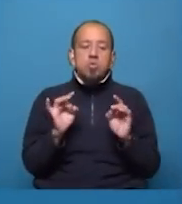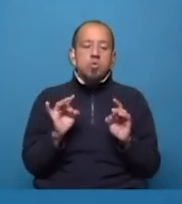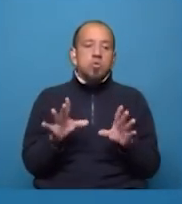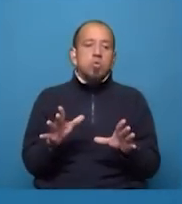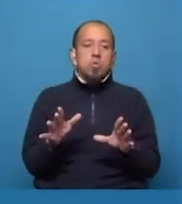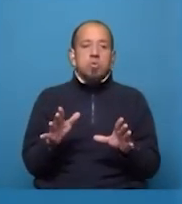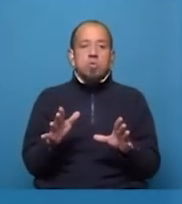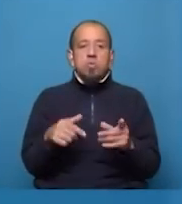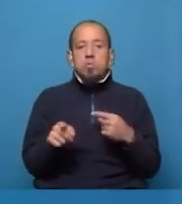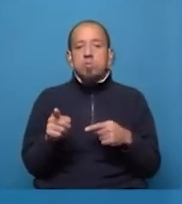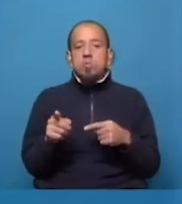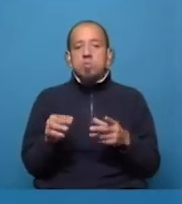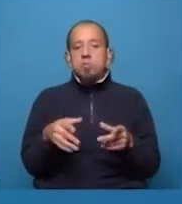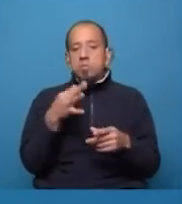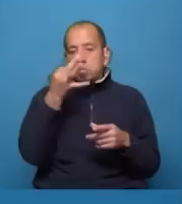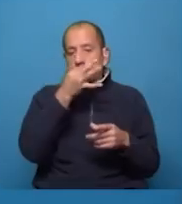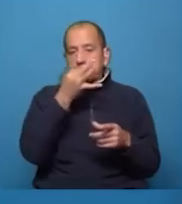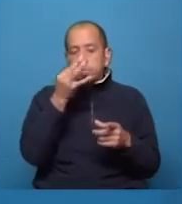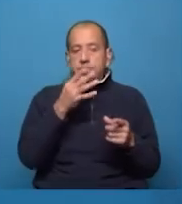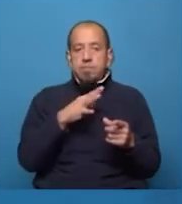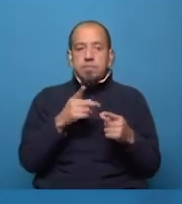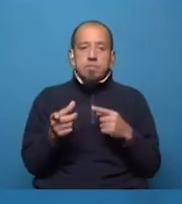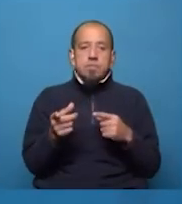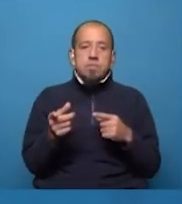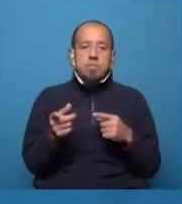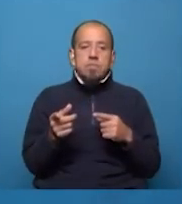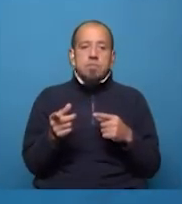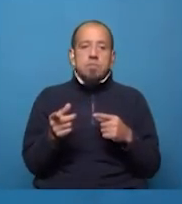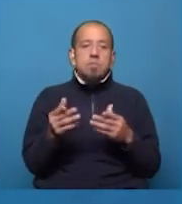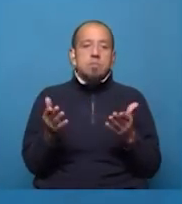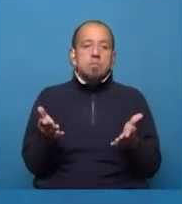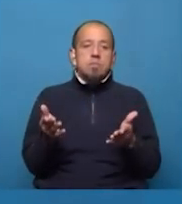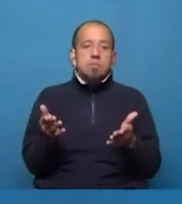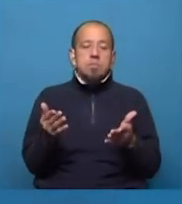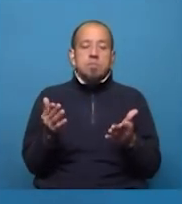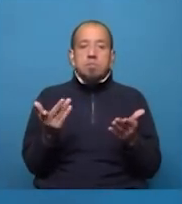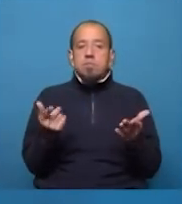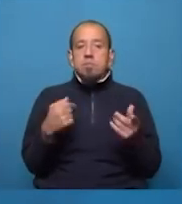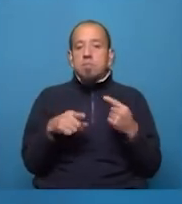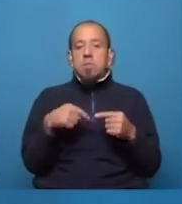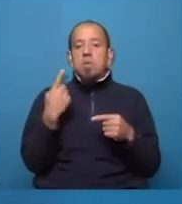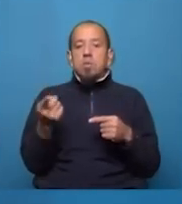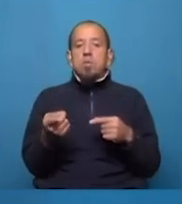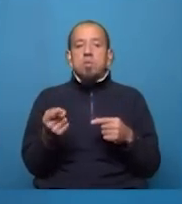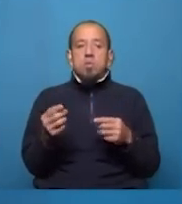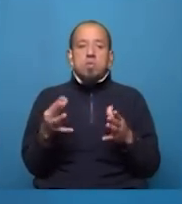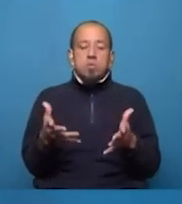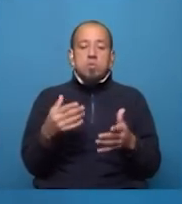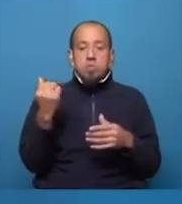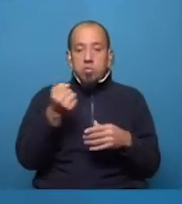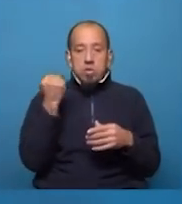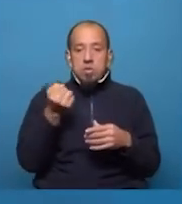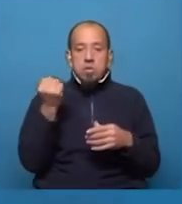automáticamente de los casos de droga que tengo en la ciudad estoy desconociendo todo lo otro no digo que eso no sea